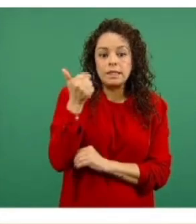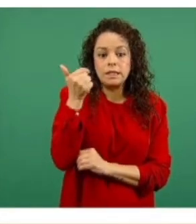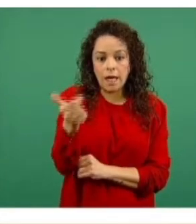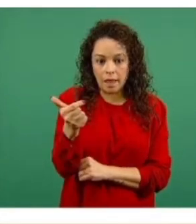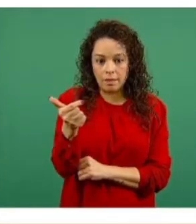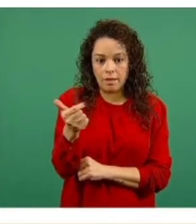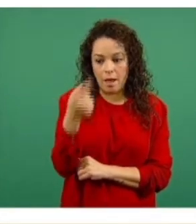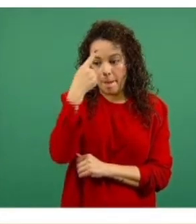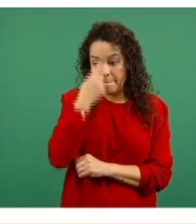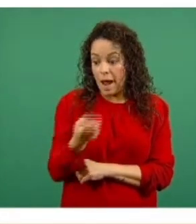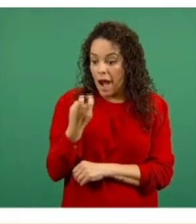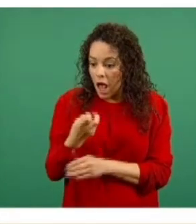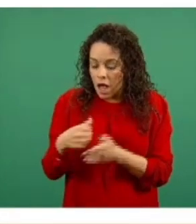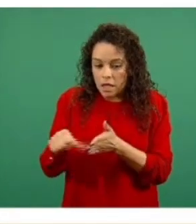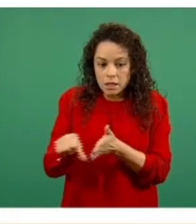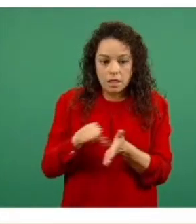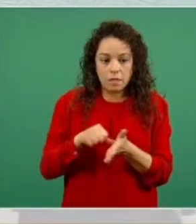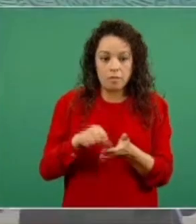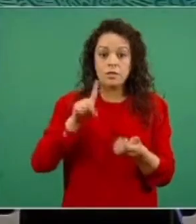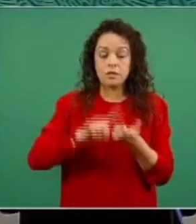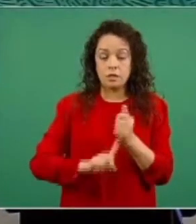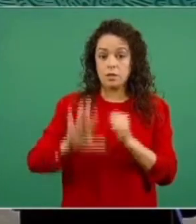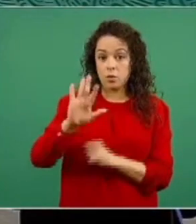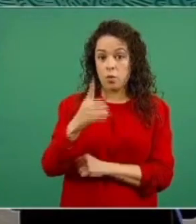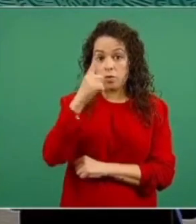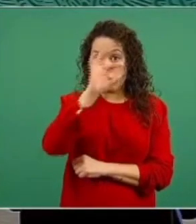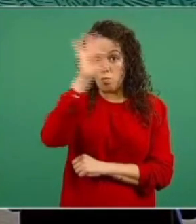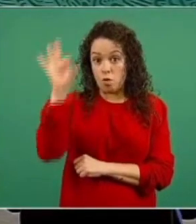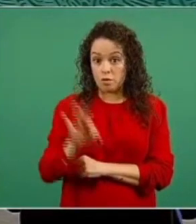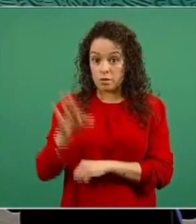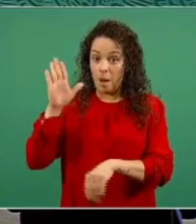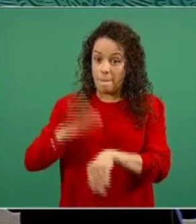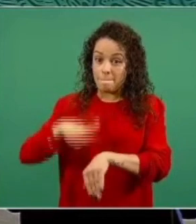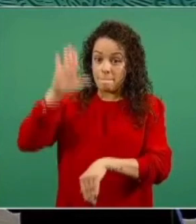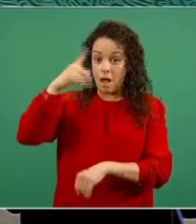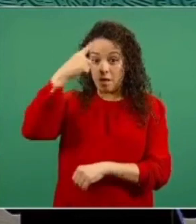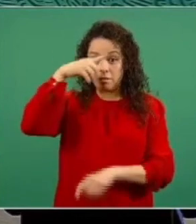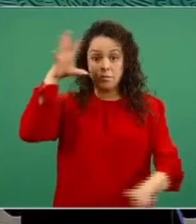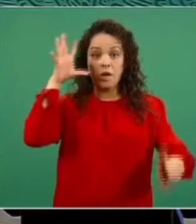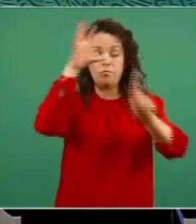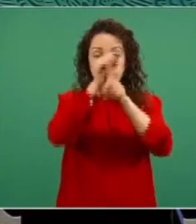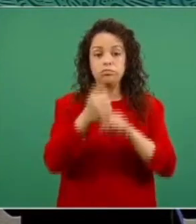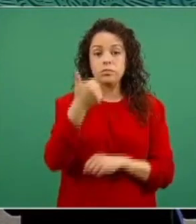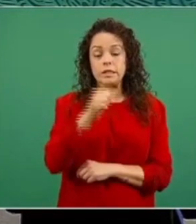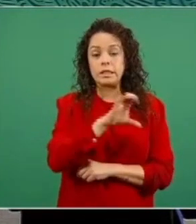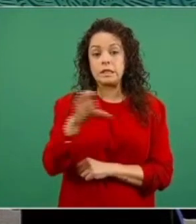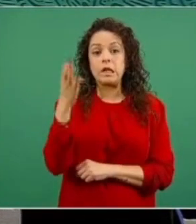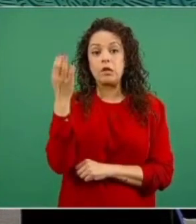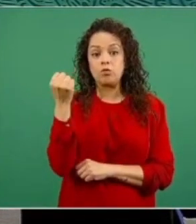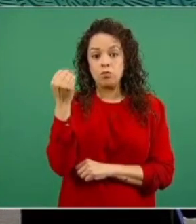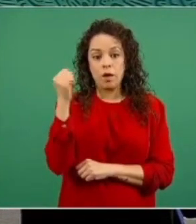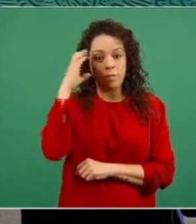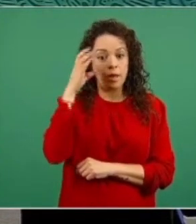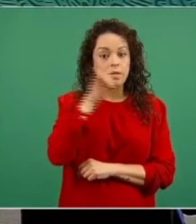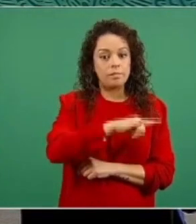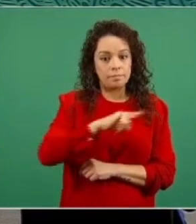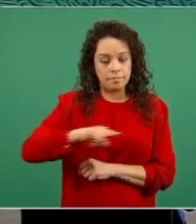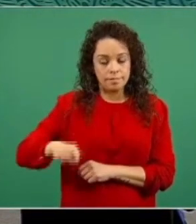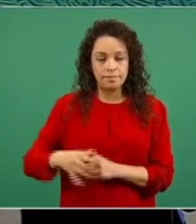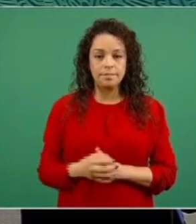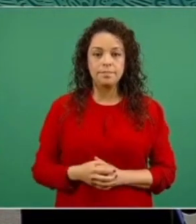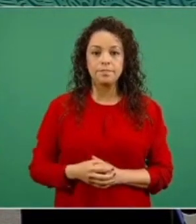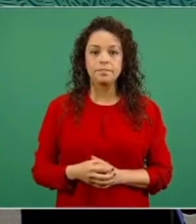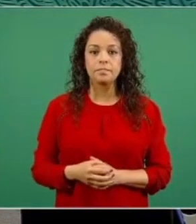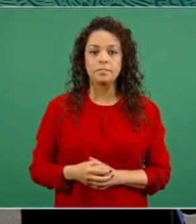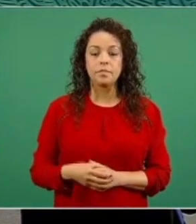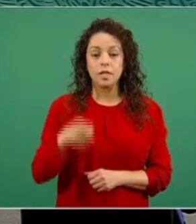este mes. Es un crecimiento del 51% para llegar a 609. Esto ocurrirá en el caso de